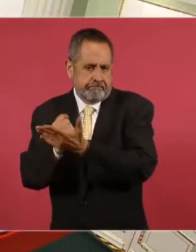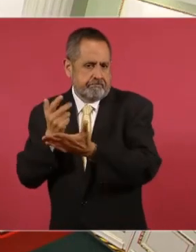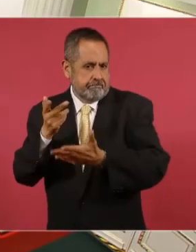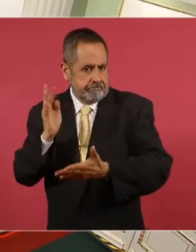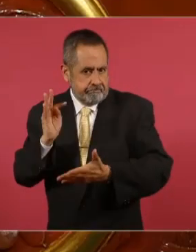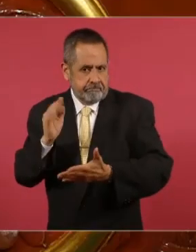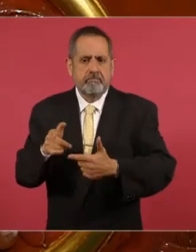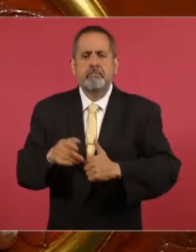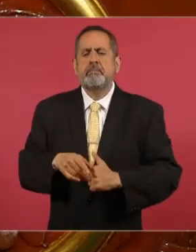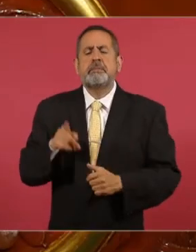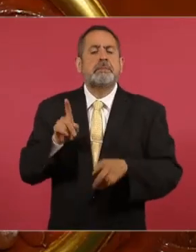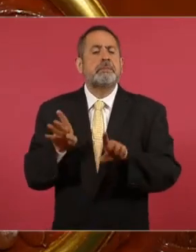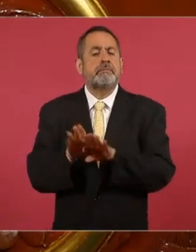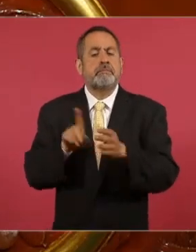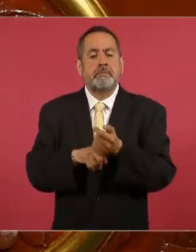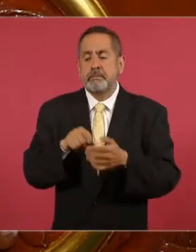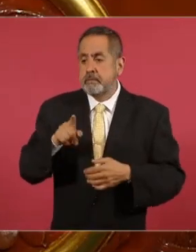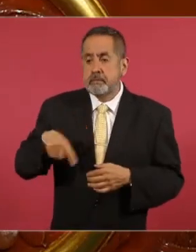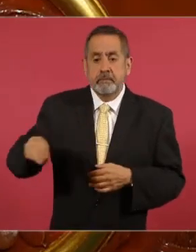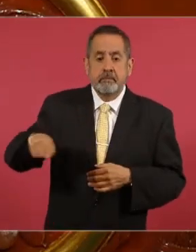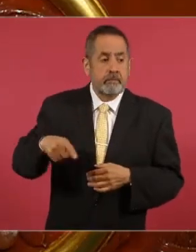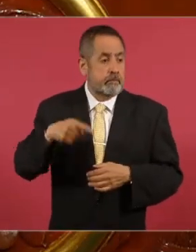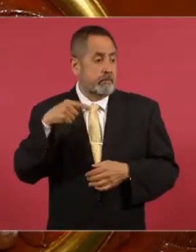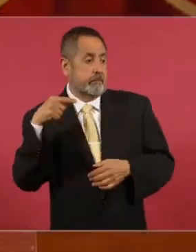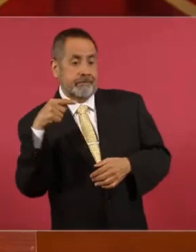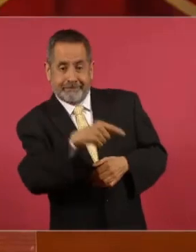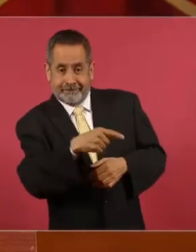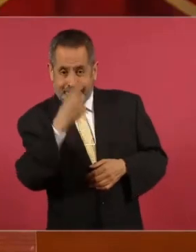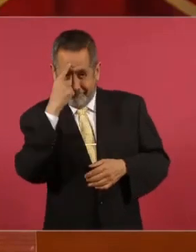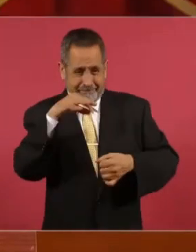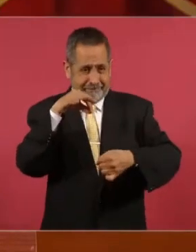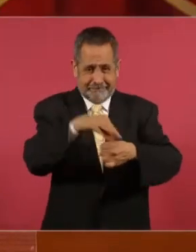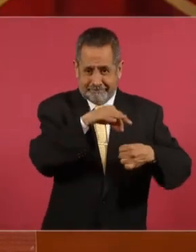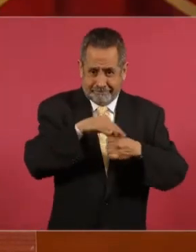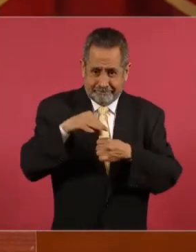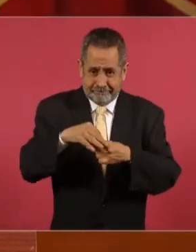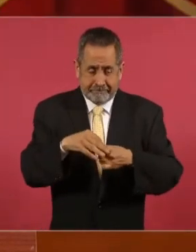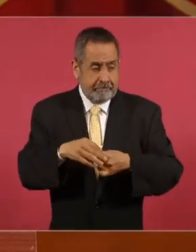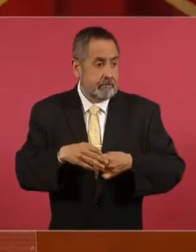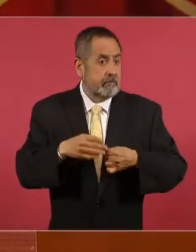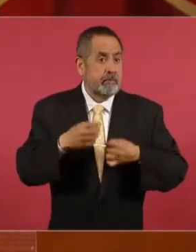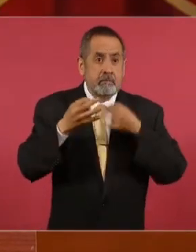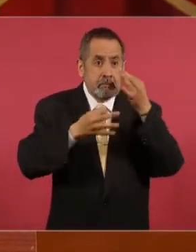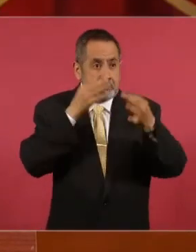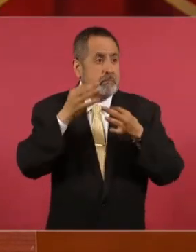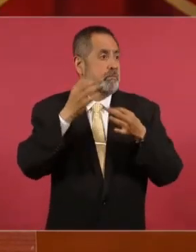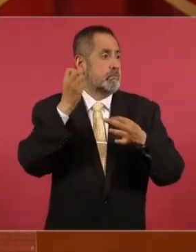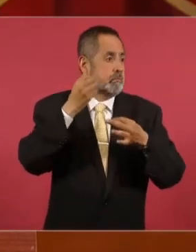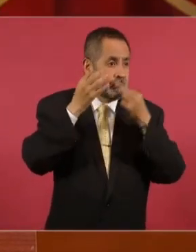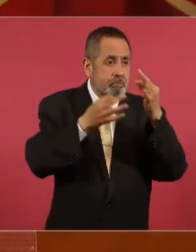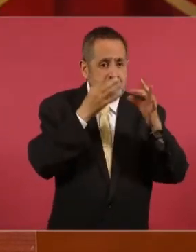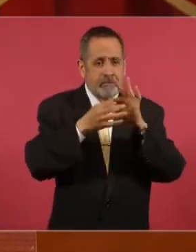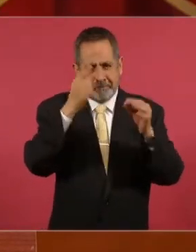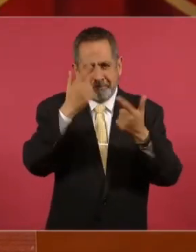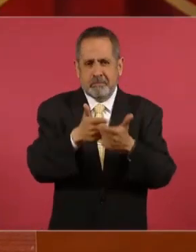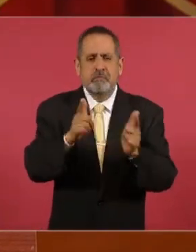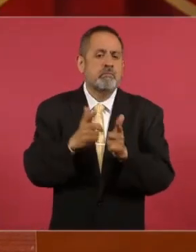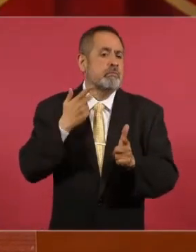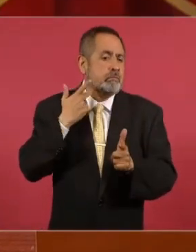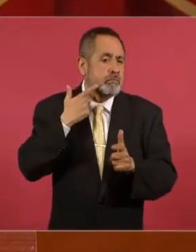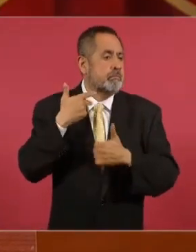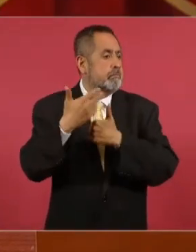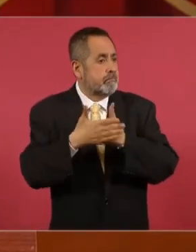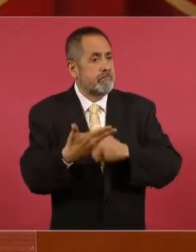contempla la reducción de los gastos destinados a campañas y a partidos políticos,